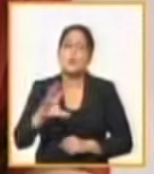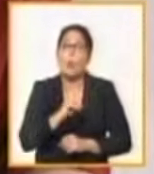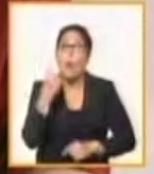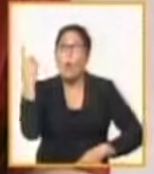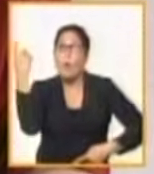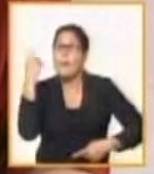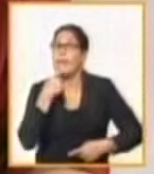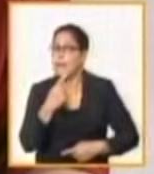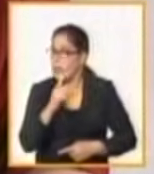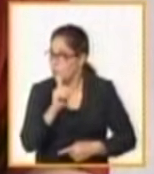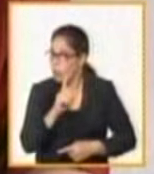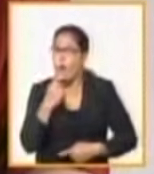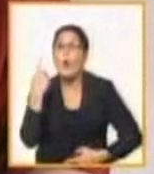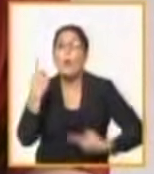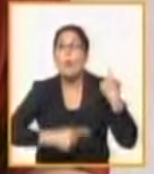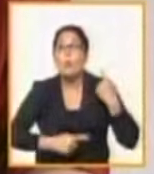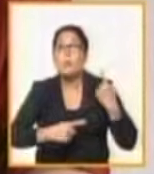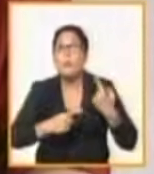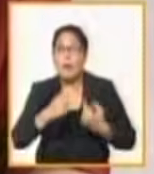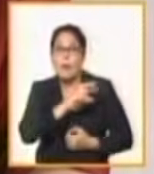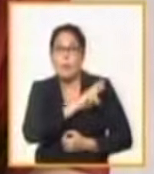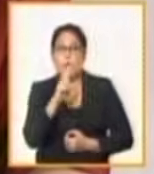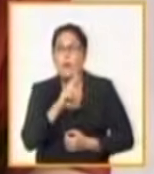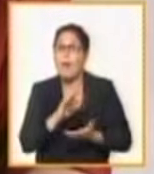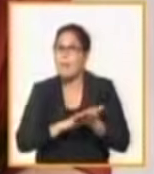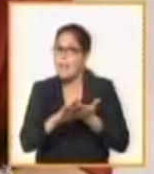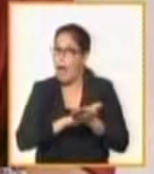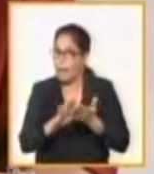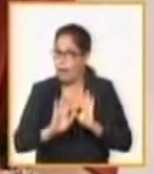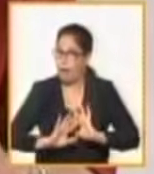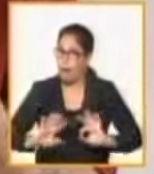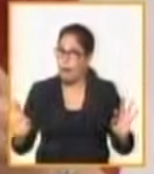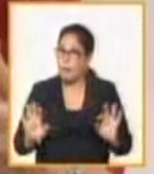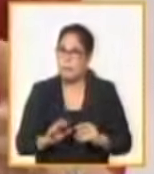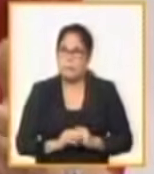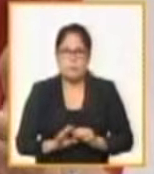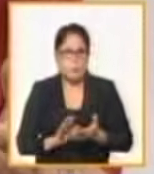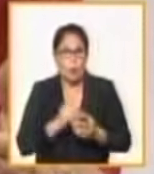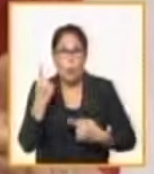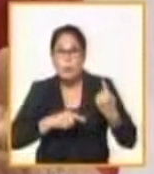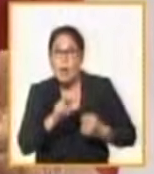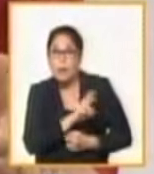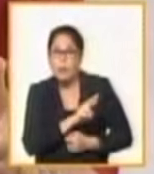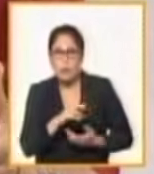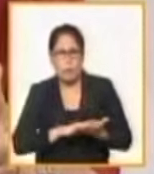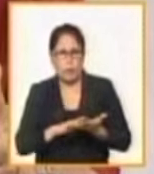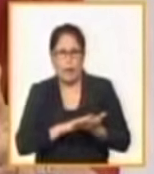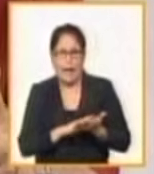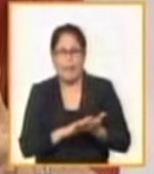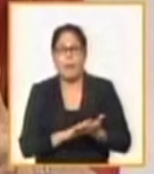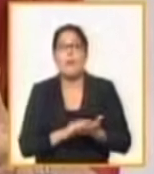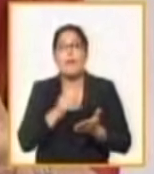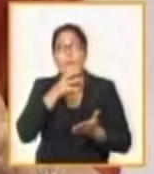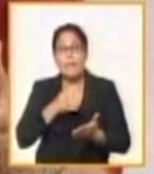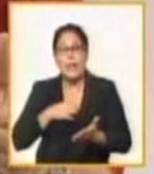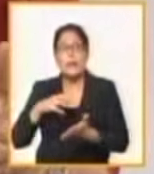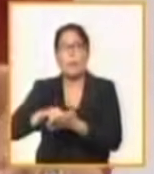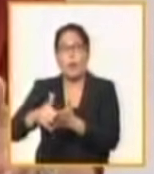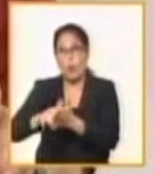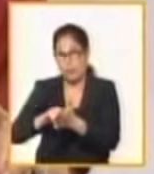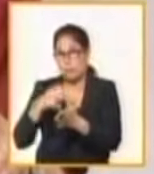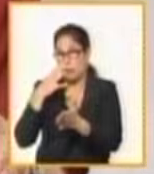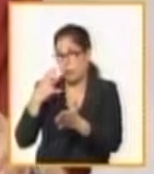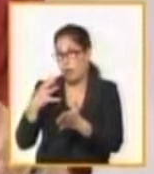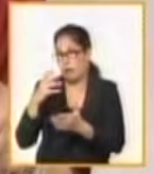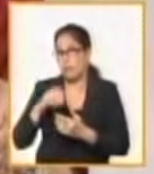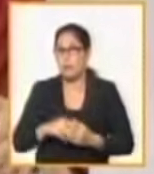la revolución todos los derechos, contra la revolución ningún derecho. ¿Qué derecho iba a haber con un proyecto como el que tenía Fidel? Me acuerdo